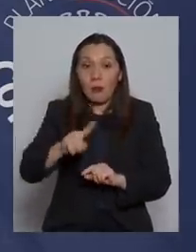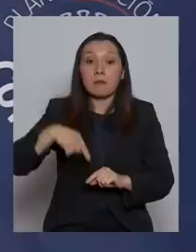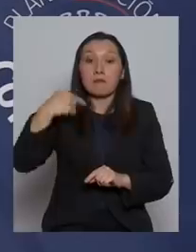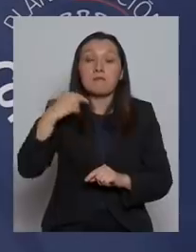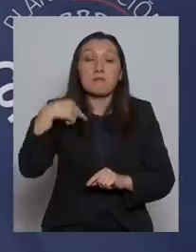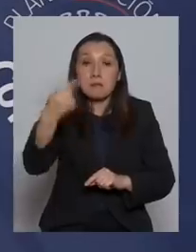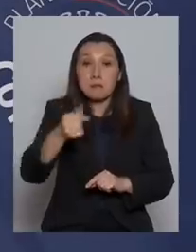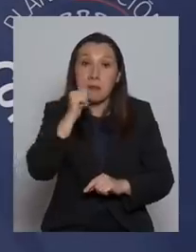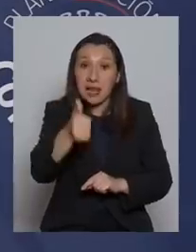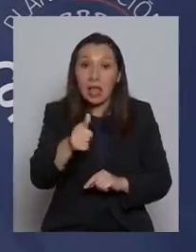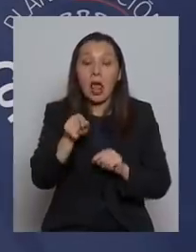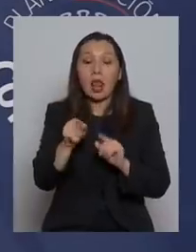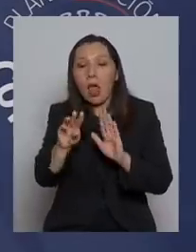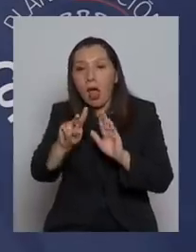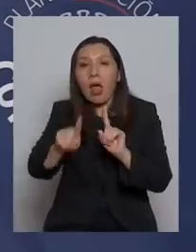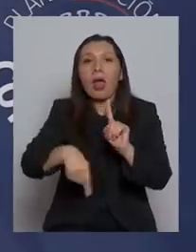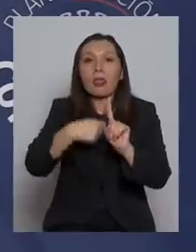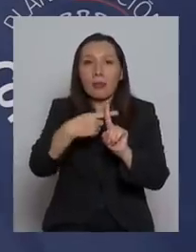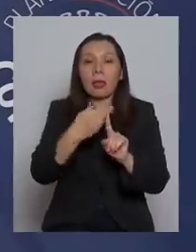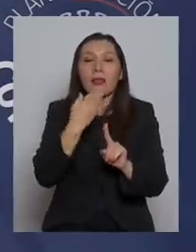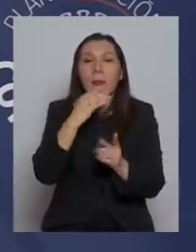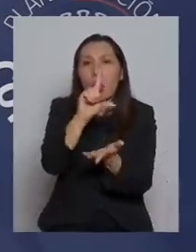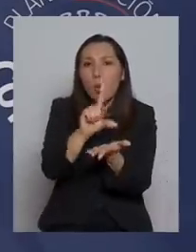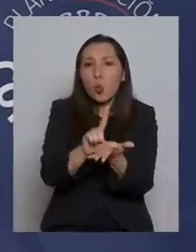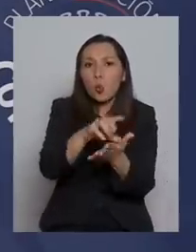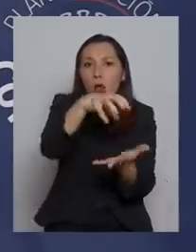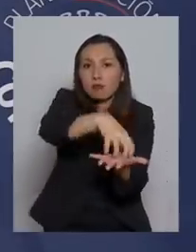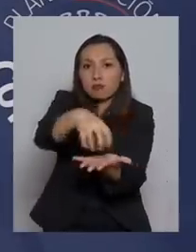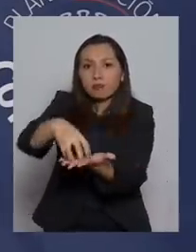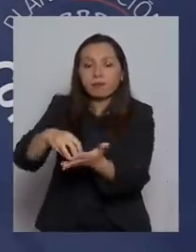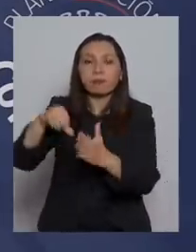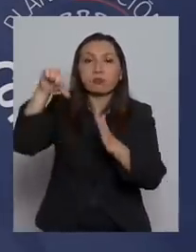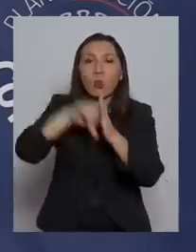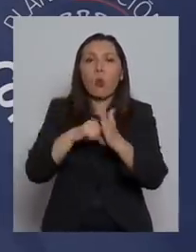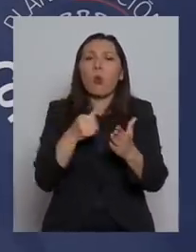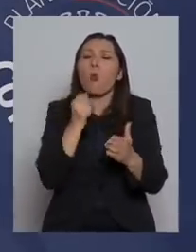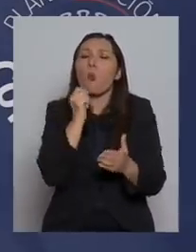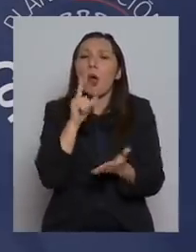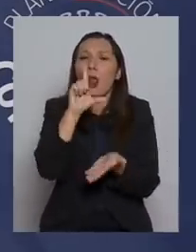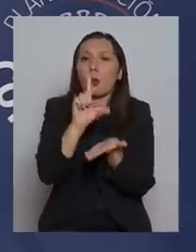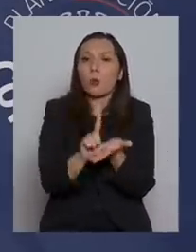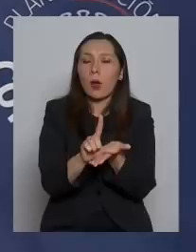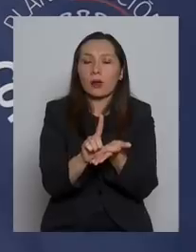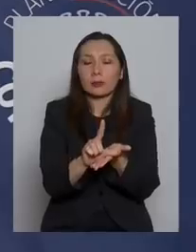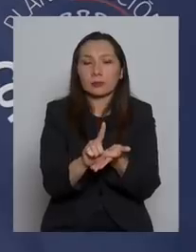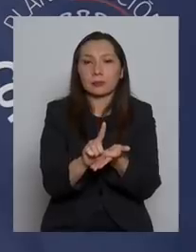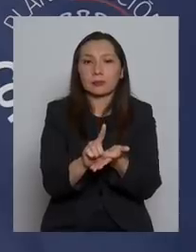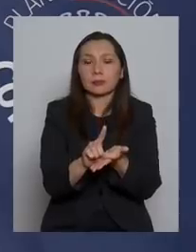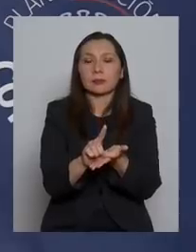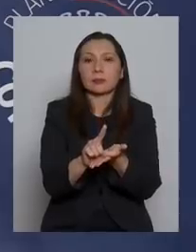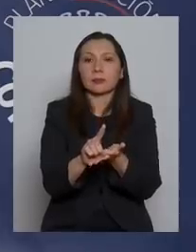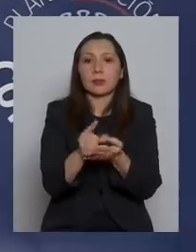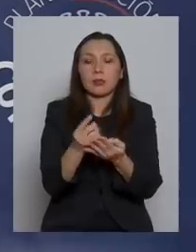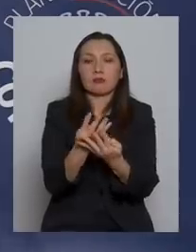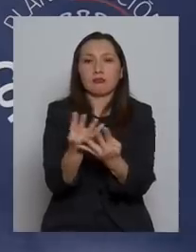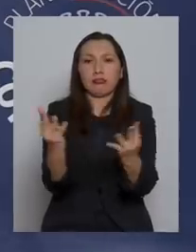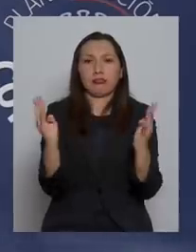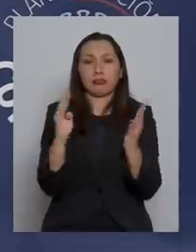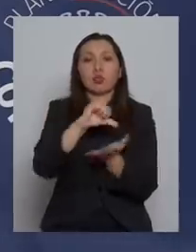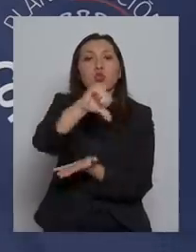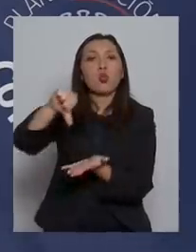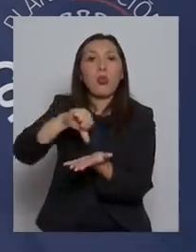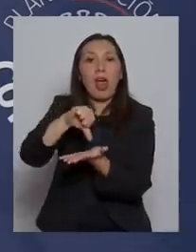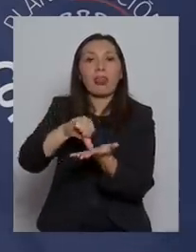pasado mañana, se agrega como lugares en cuarentena el entorno urbano